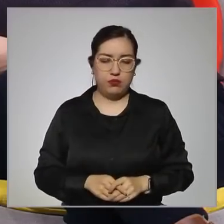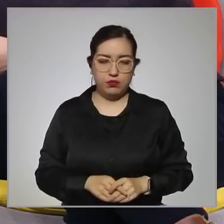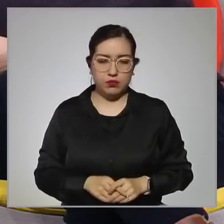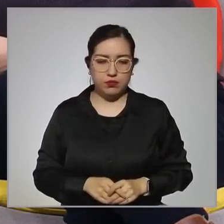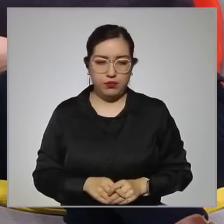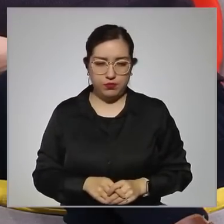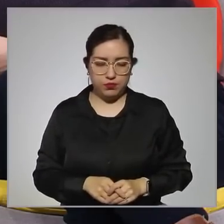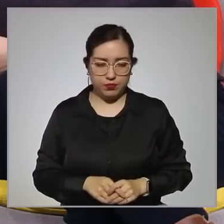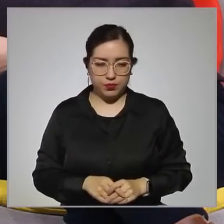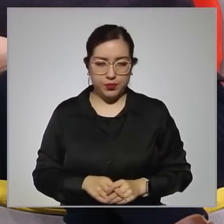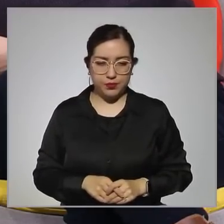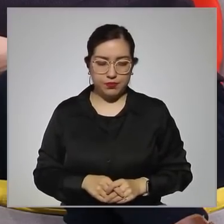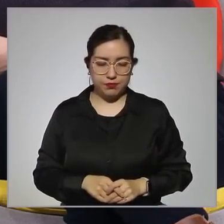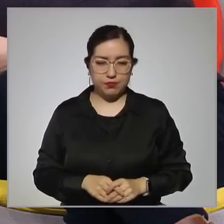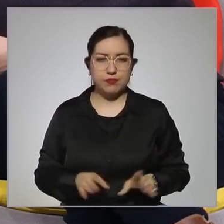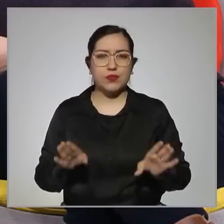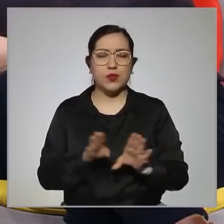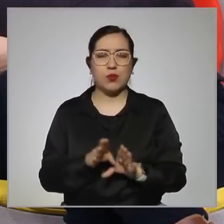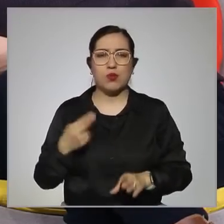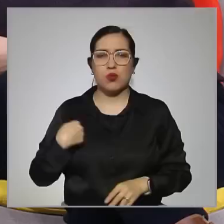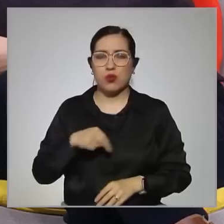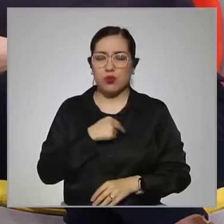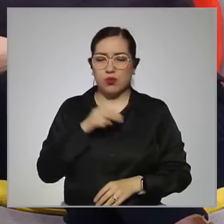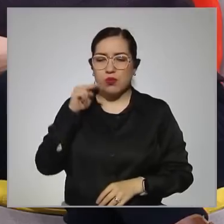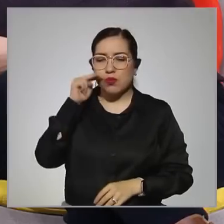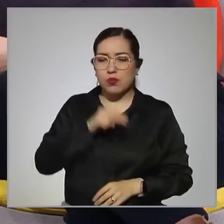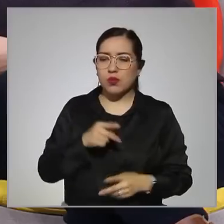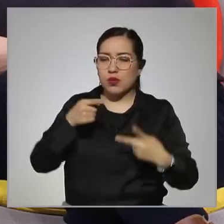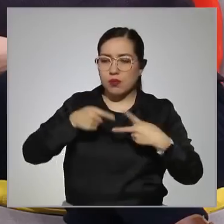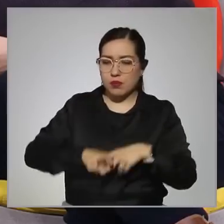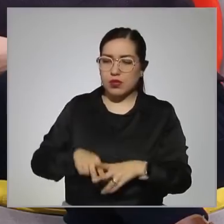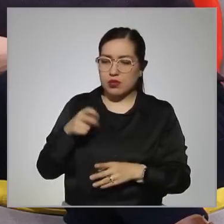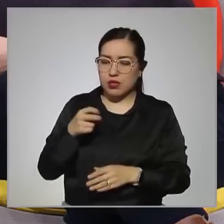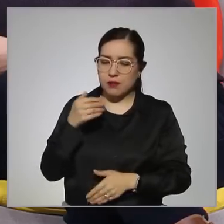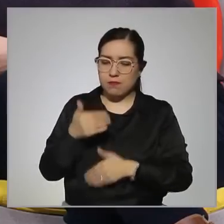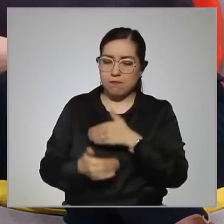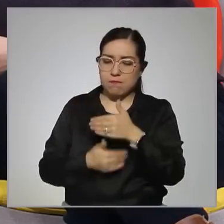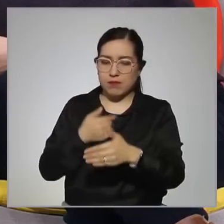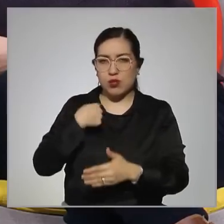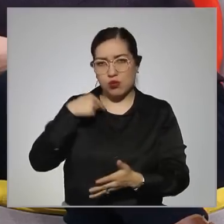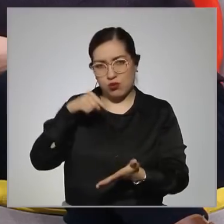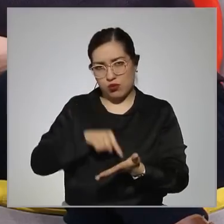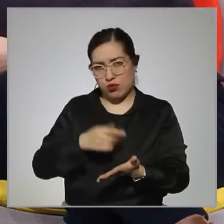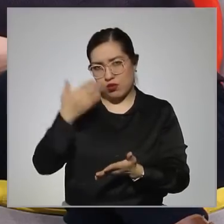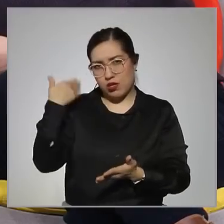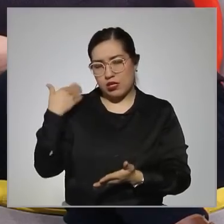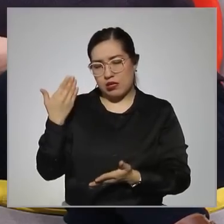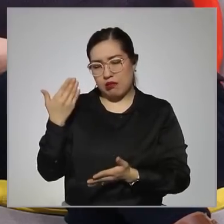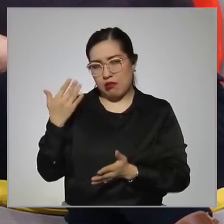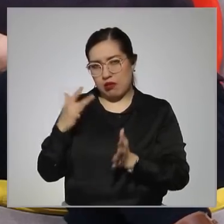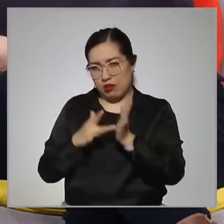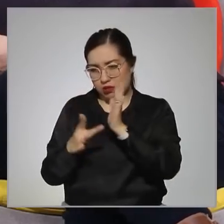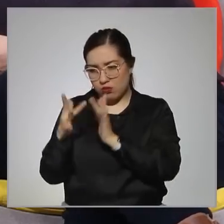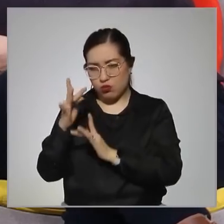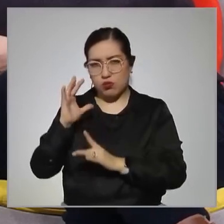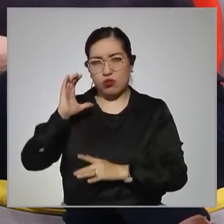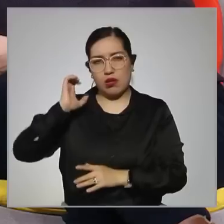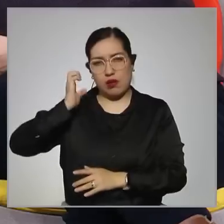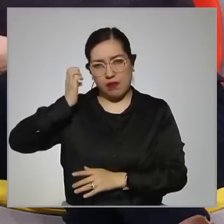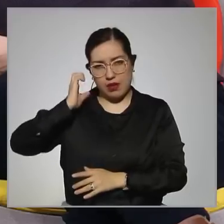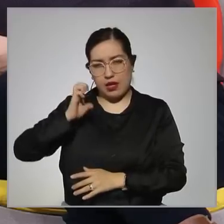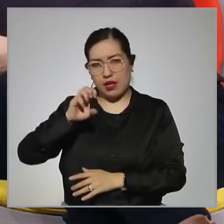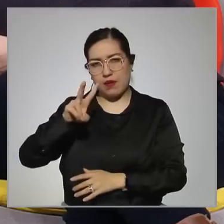¿Desde dónde podemos nosotros ver que se inició este proceso? Yo creo que con la evangelización, ¿sí? Cuando llegan los